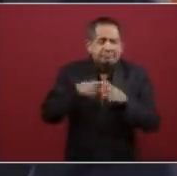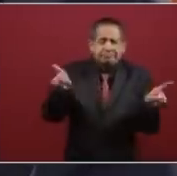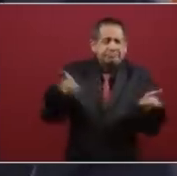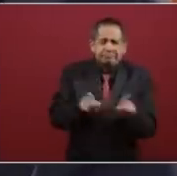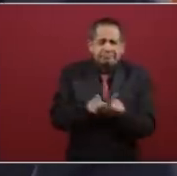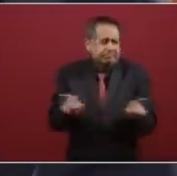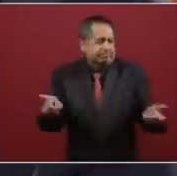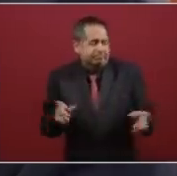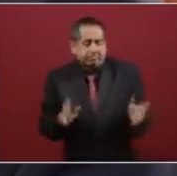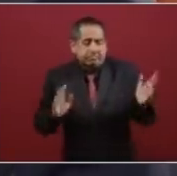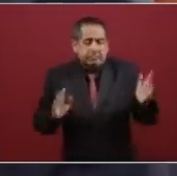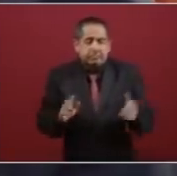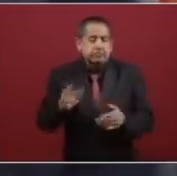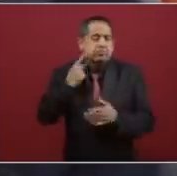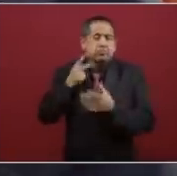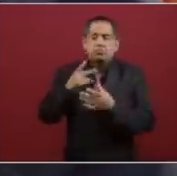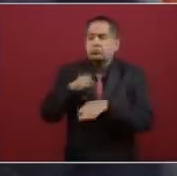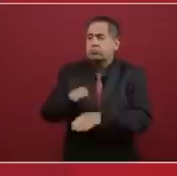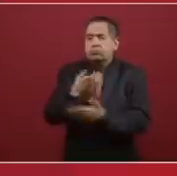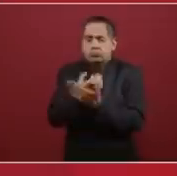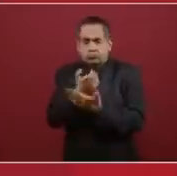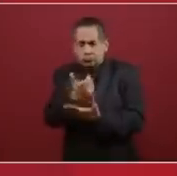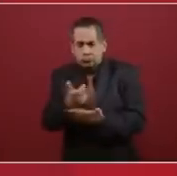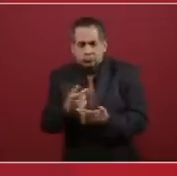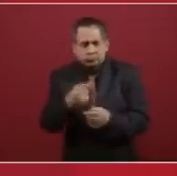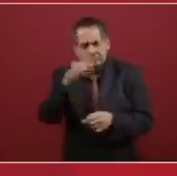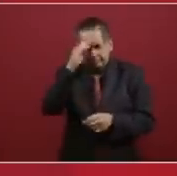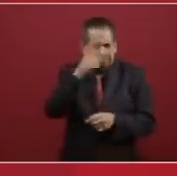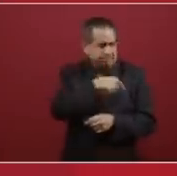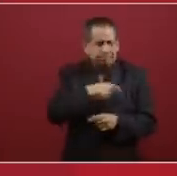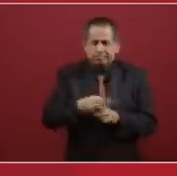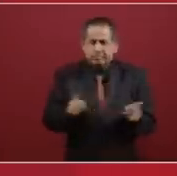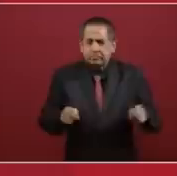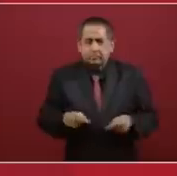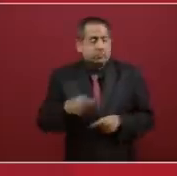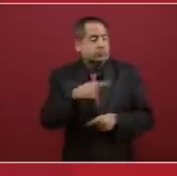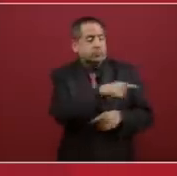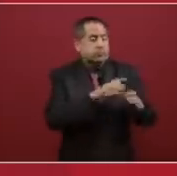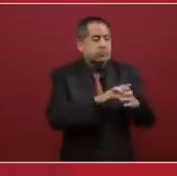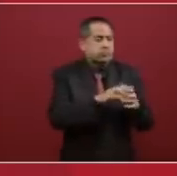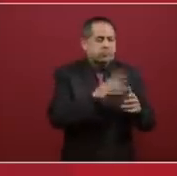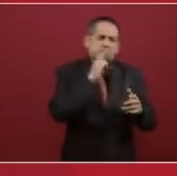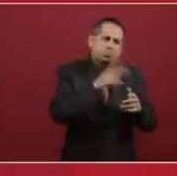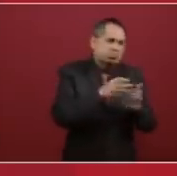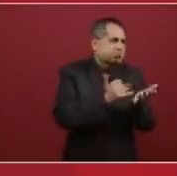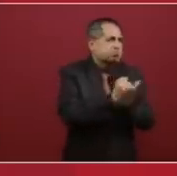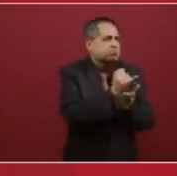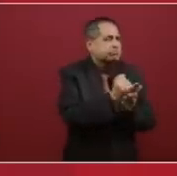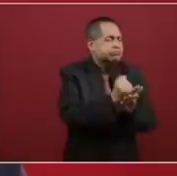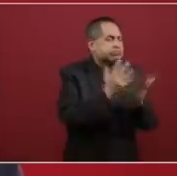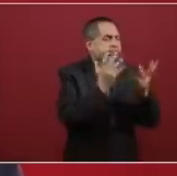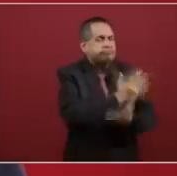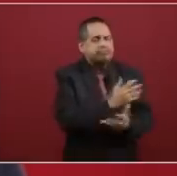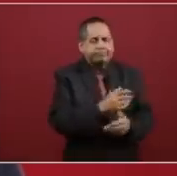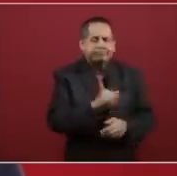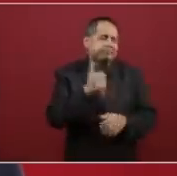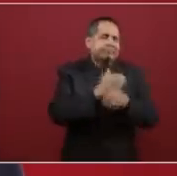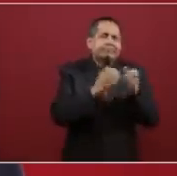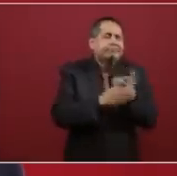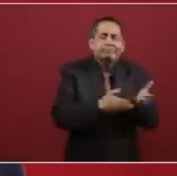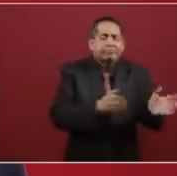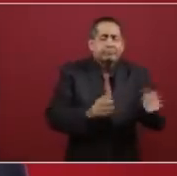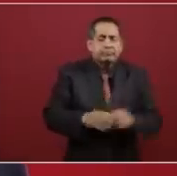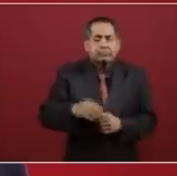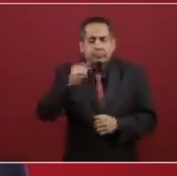diferentes en política económica. Ellos apostaron a otras cosas. Ayer decía yo que